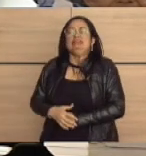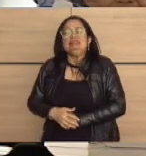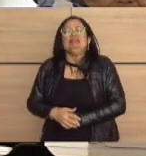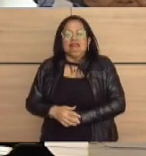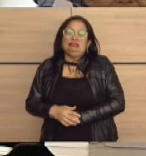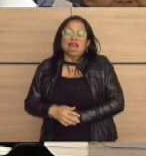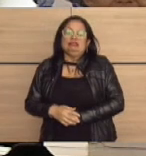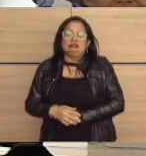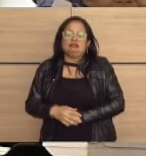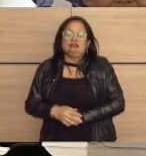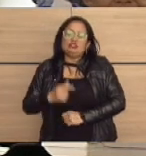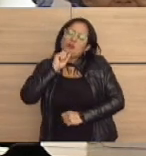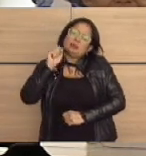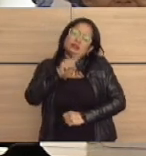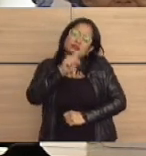es